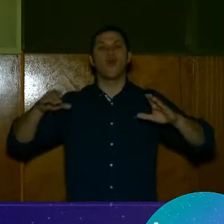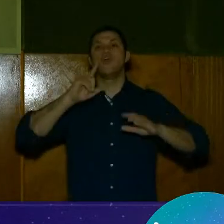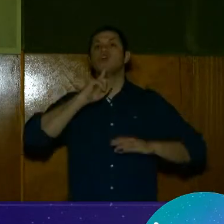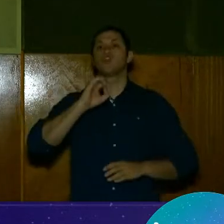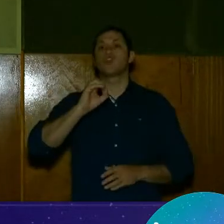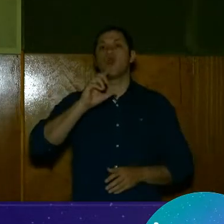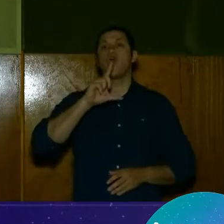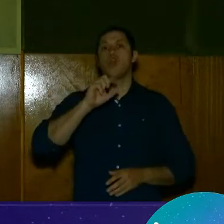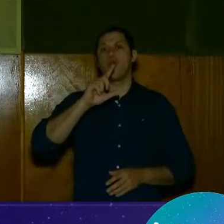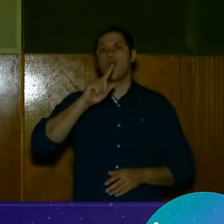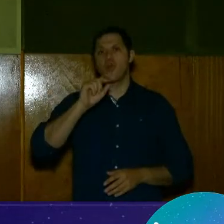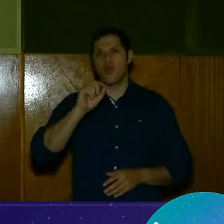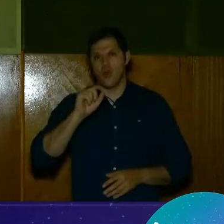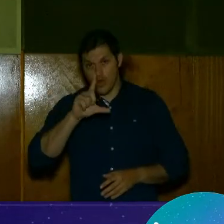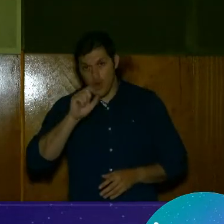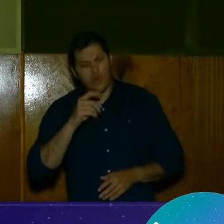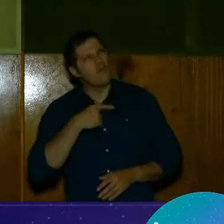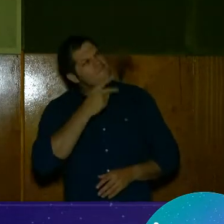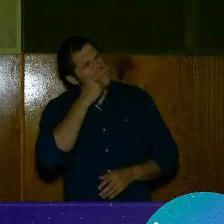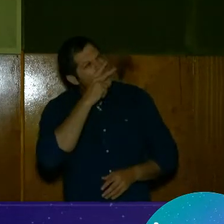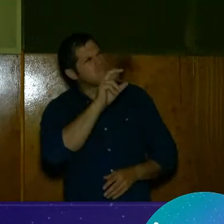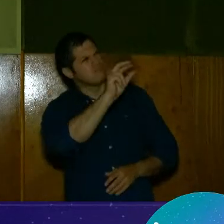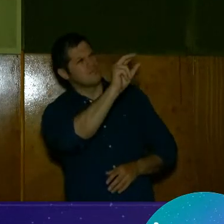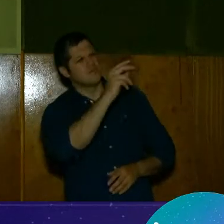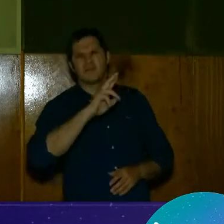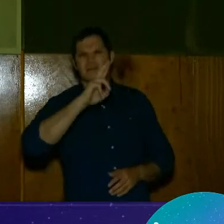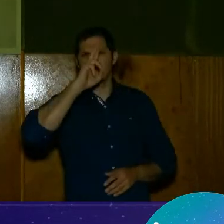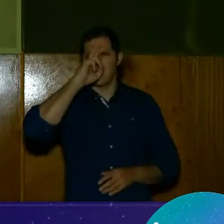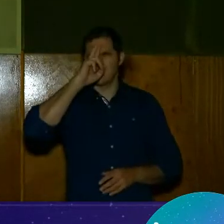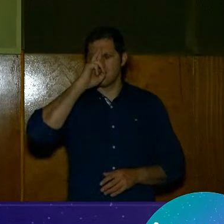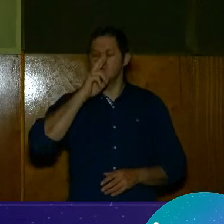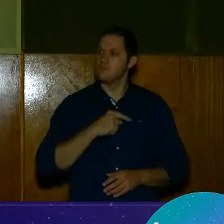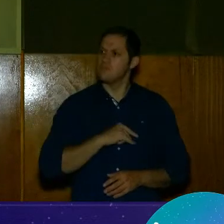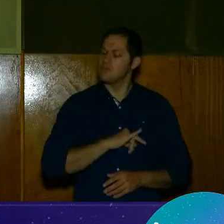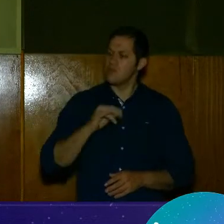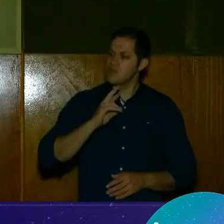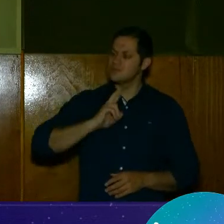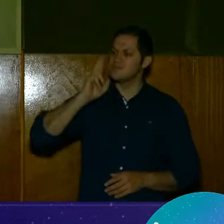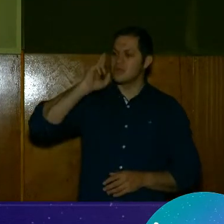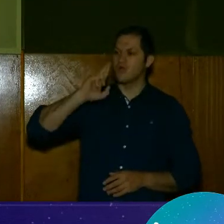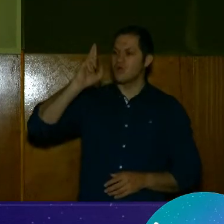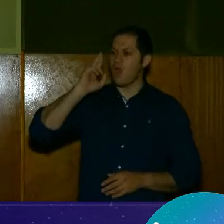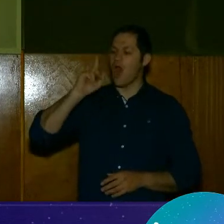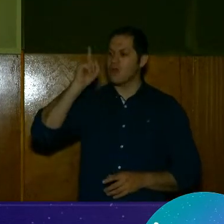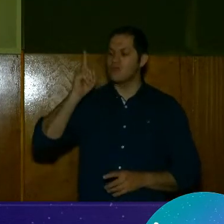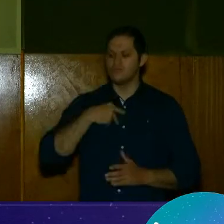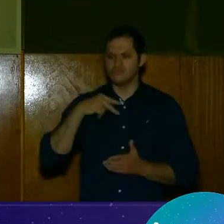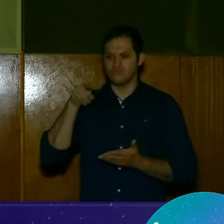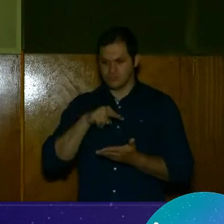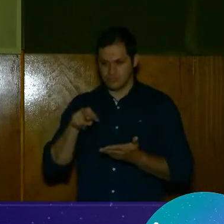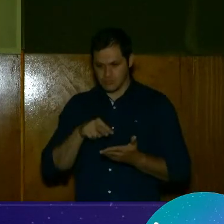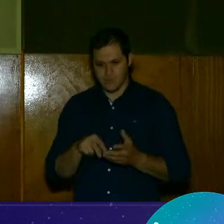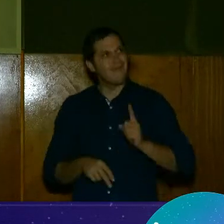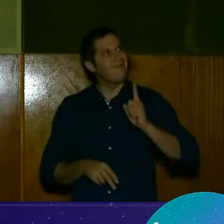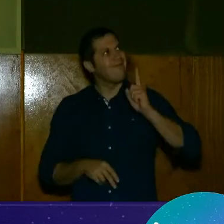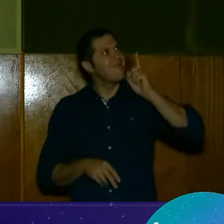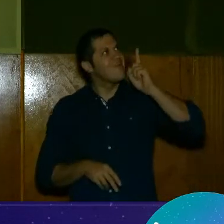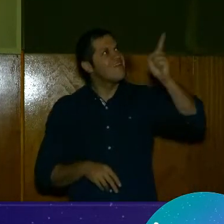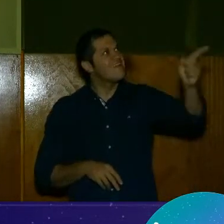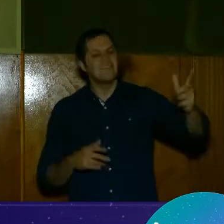en el mundo digamos a la primera ella estaba en el observatorio del cerro tololo está observando vio un objeto